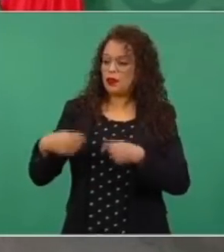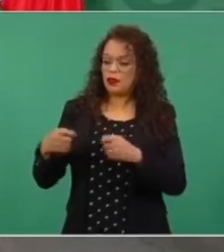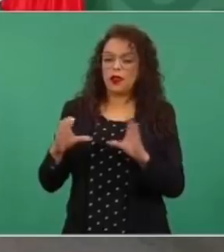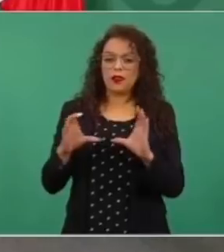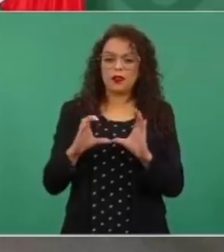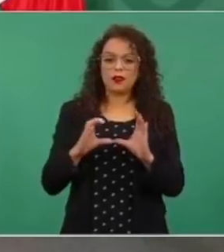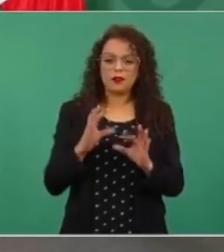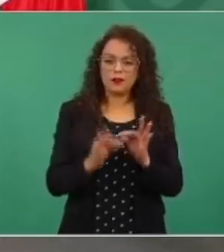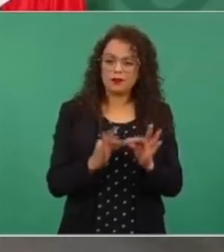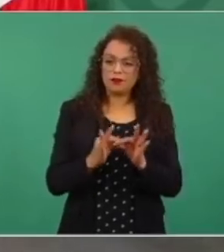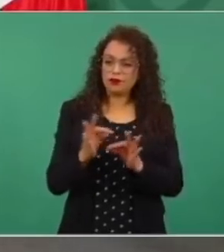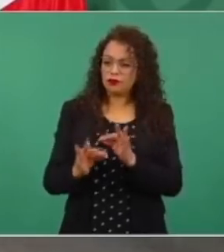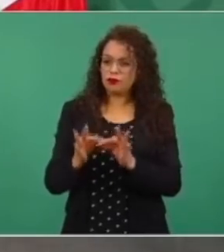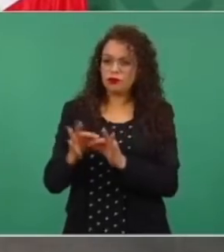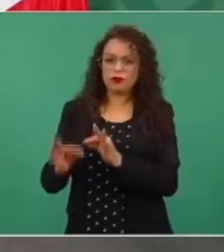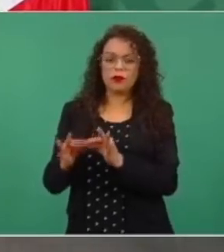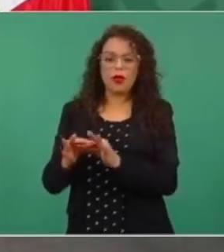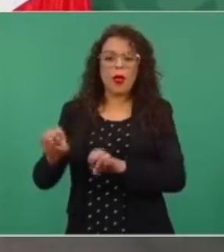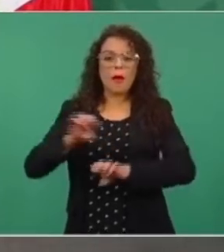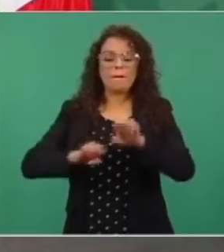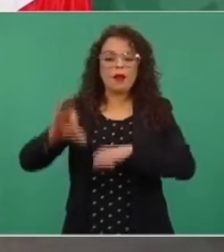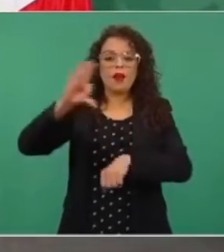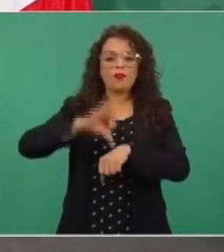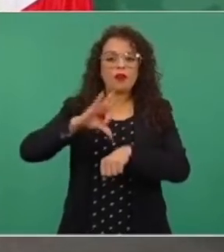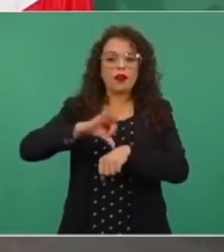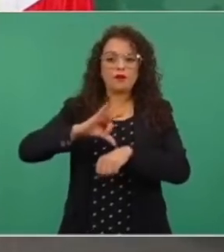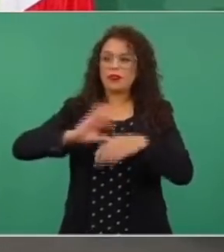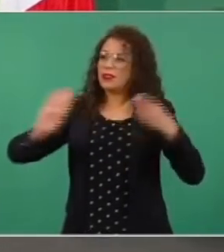a las farmacéuticas de todo el mundo